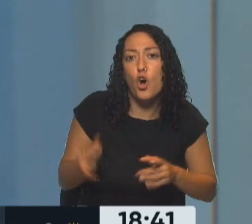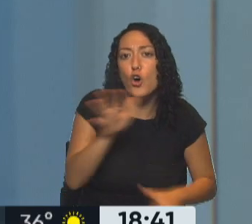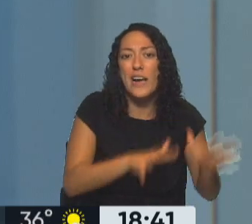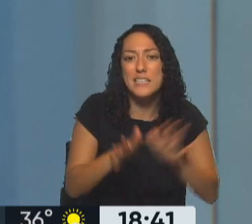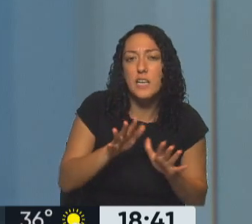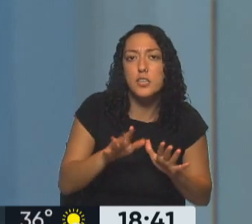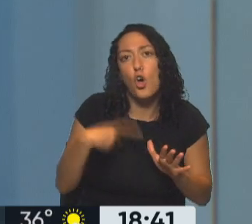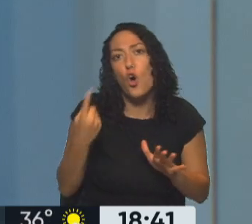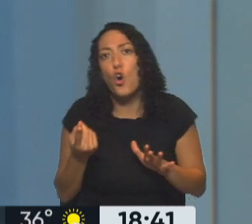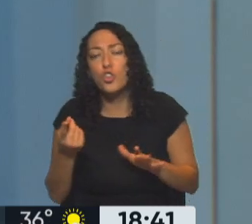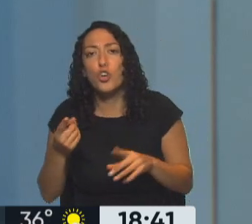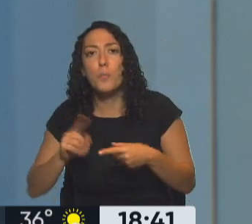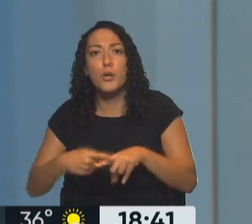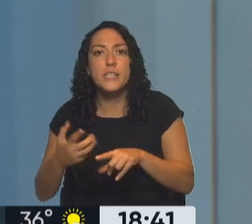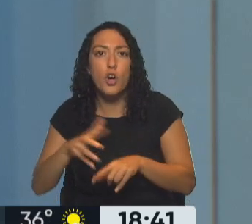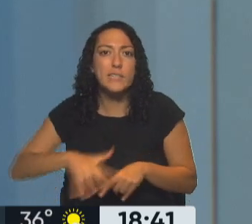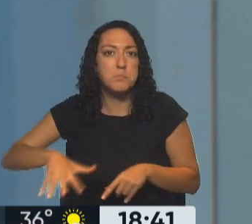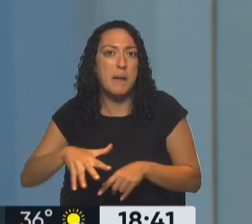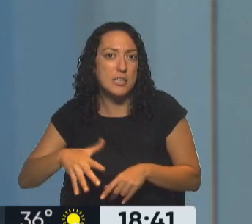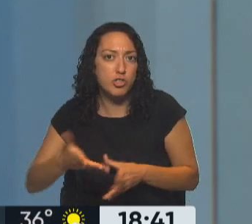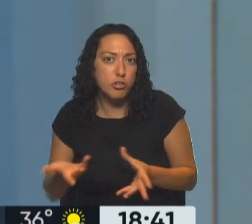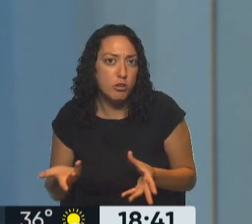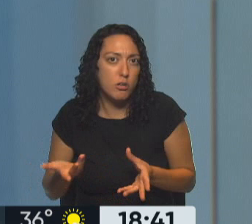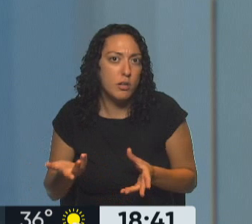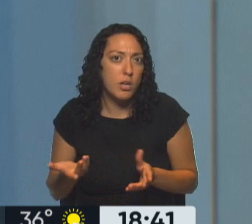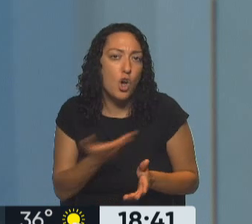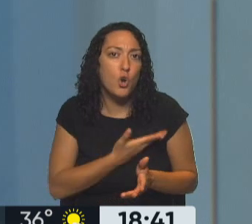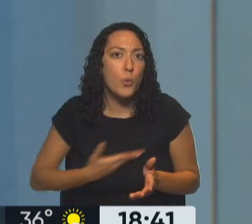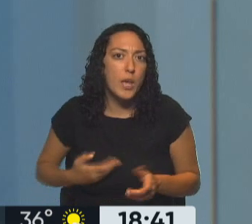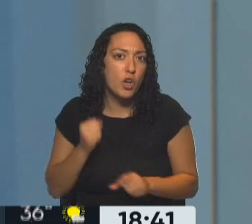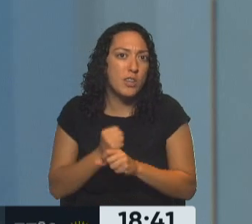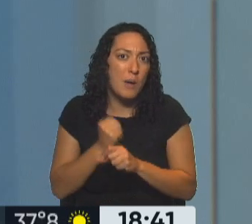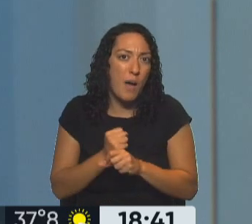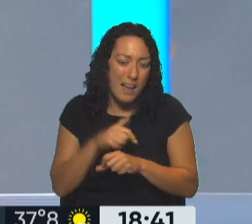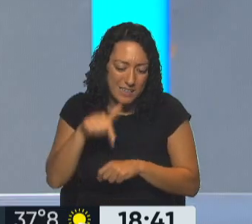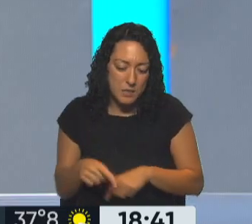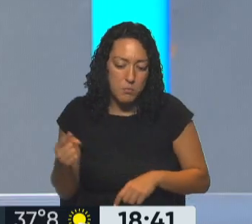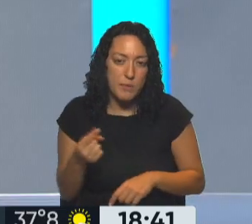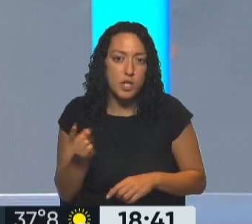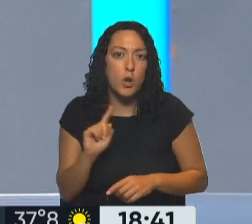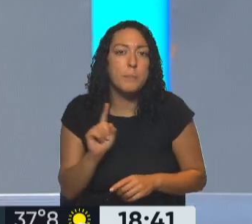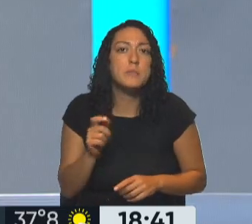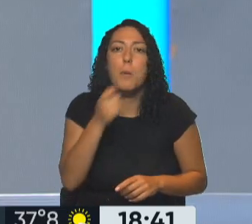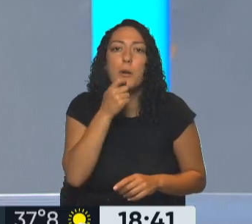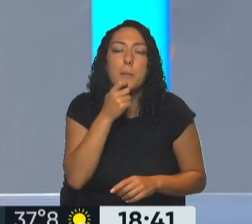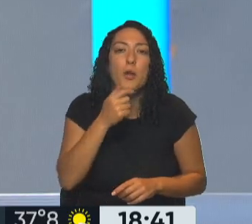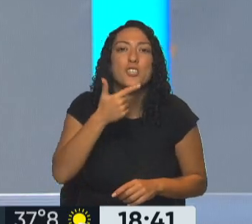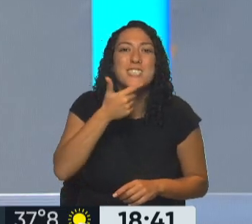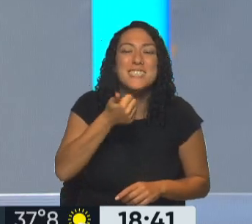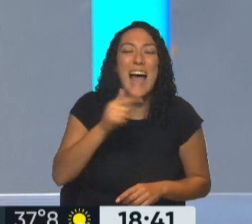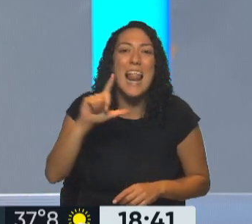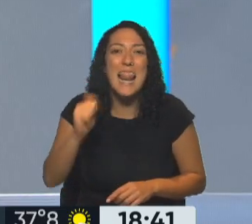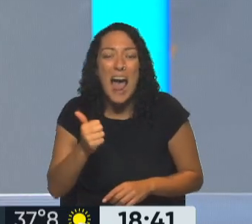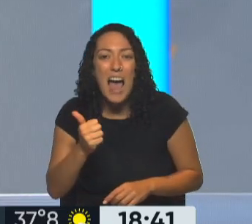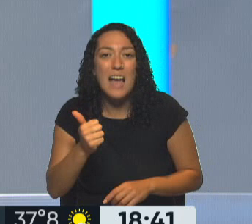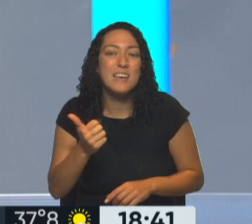con otros espacios políticos que No necesariamente están en este momento en el gobierno en ejercicio digamos por ejemplo Sí